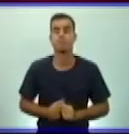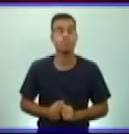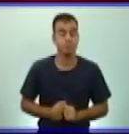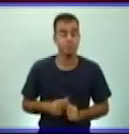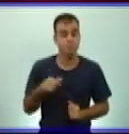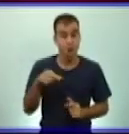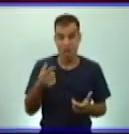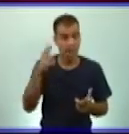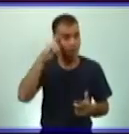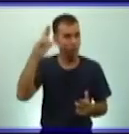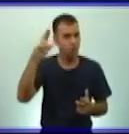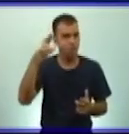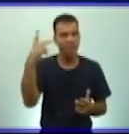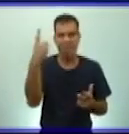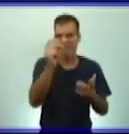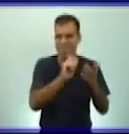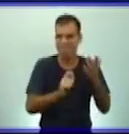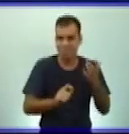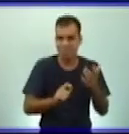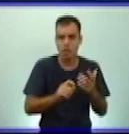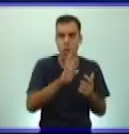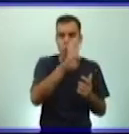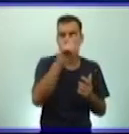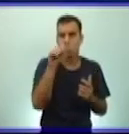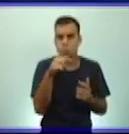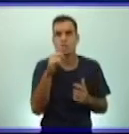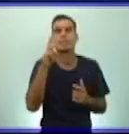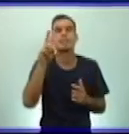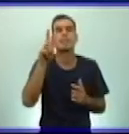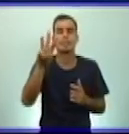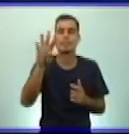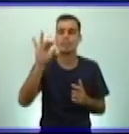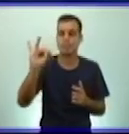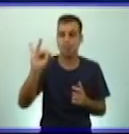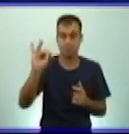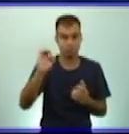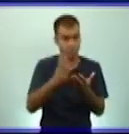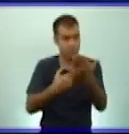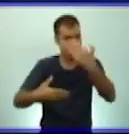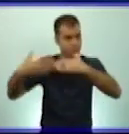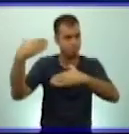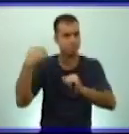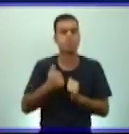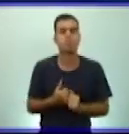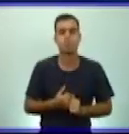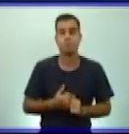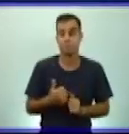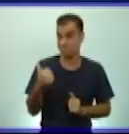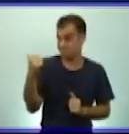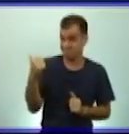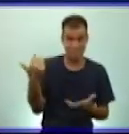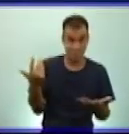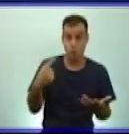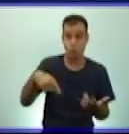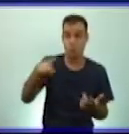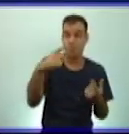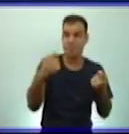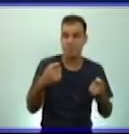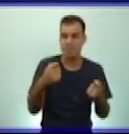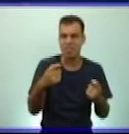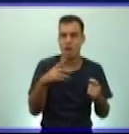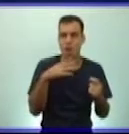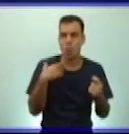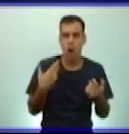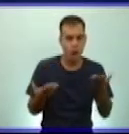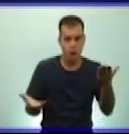la actividad 437 que dimos en encuentros anteriores. En este caso, ustedes debían identificar en cuáles casos